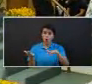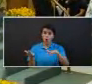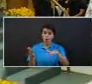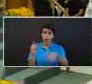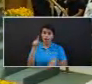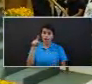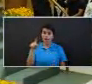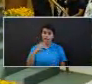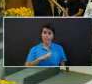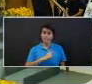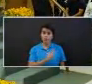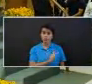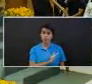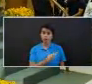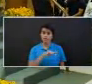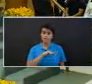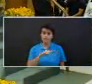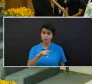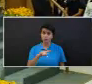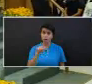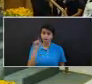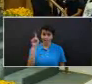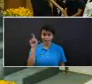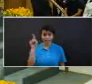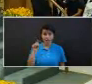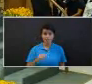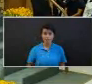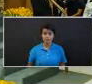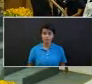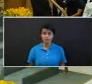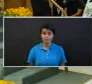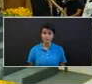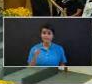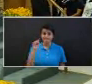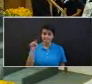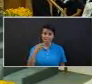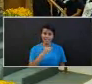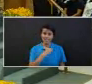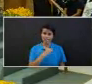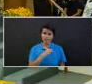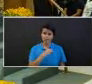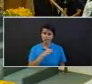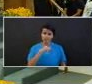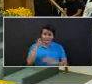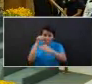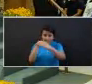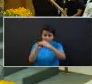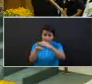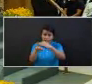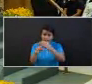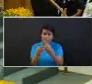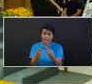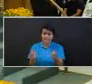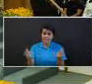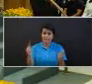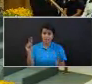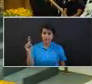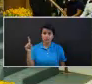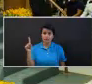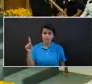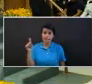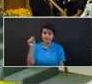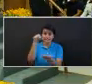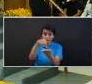Él enviudó estando en África. Y él la quiso enterrar en la tierra donde ellos se habían